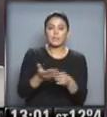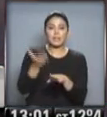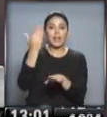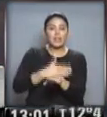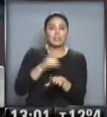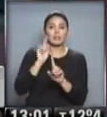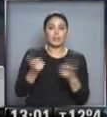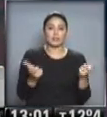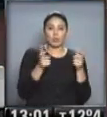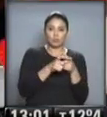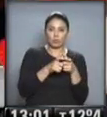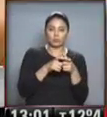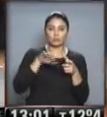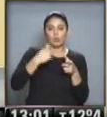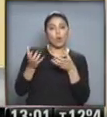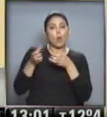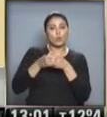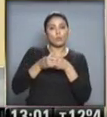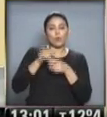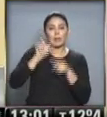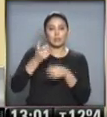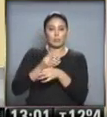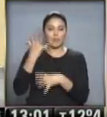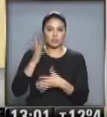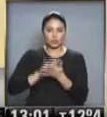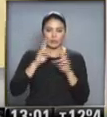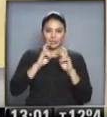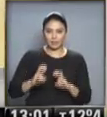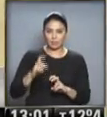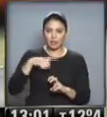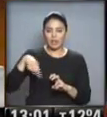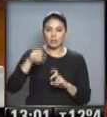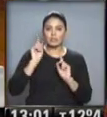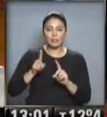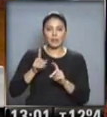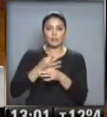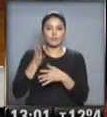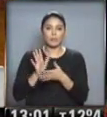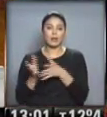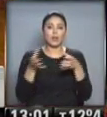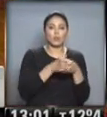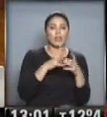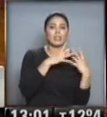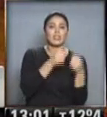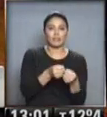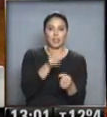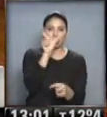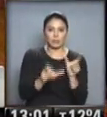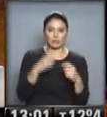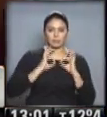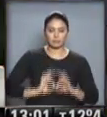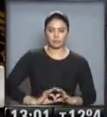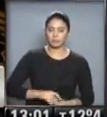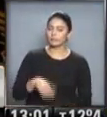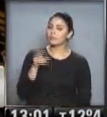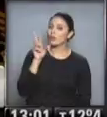reunión organizada en su estudio con un grupo de peritos como para que funcionen como peritos de parte en la defensa de jorge michel yo escuché lo que dijo